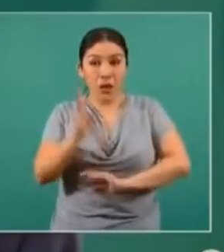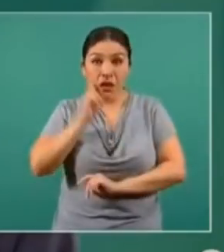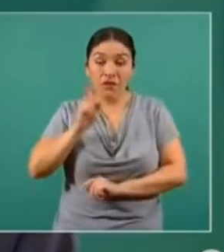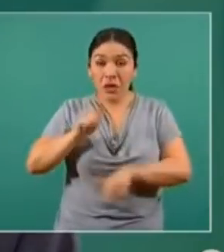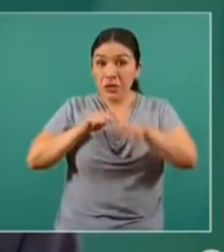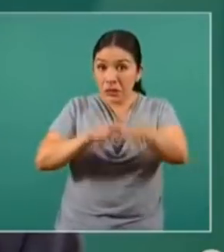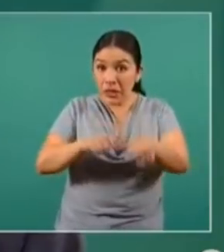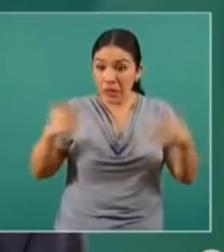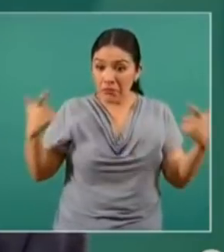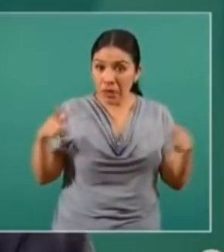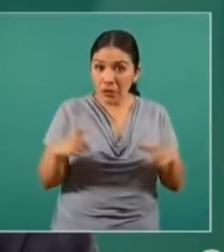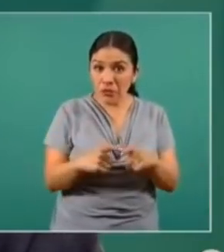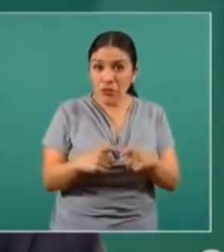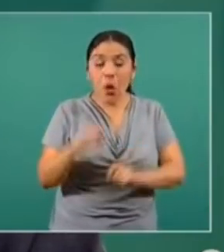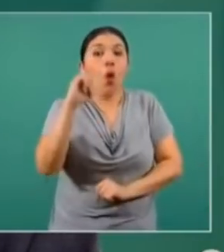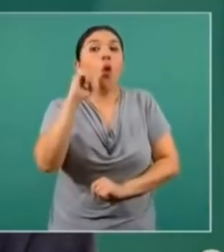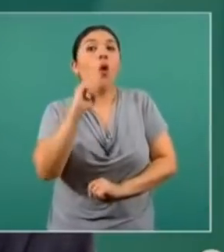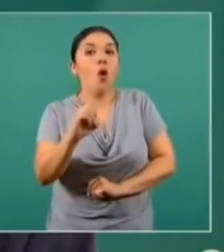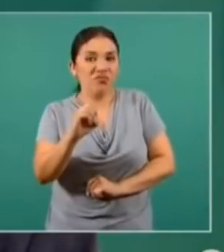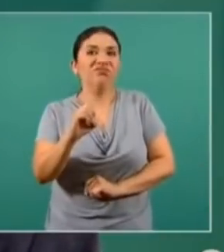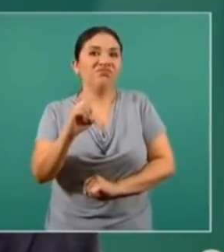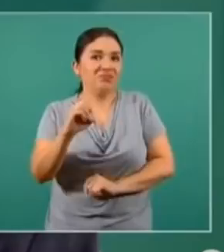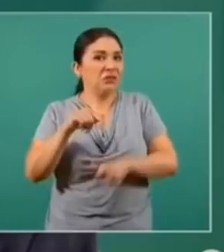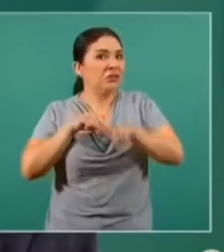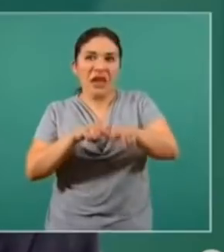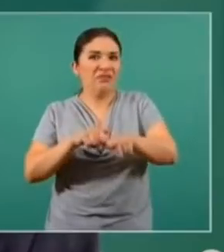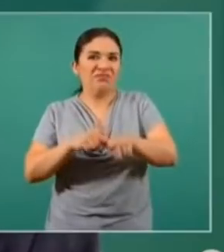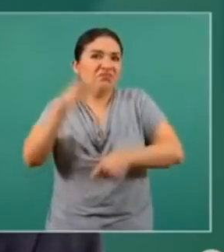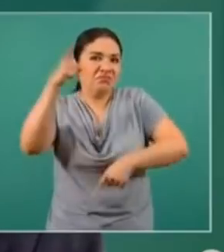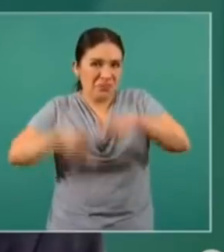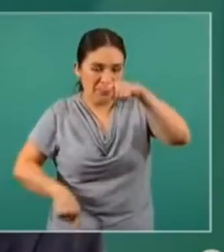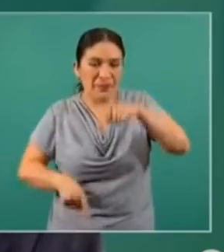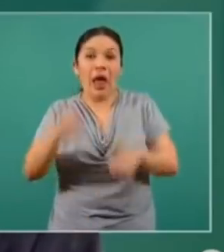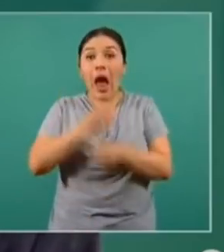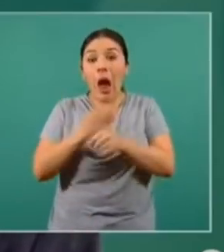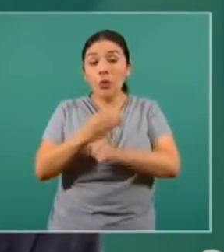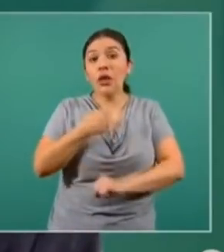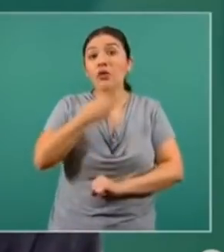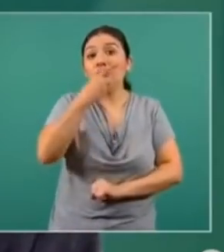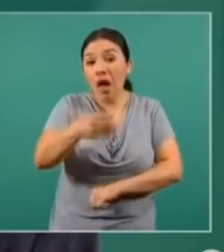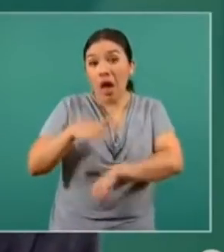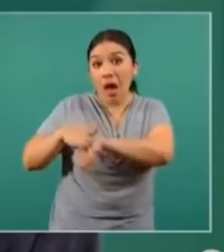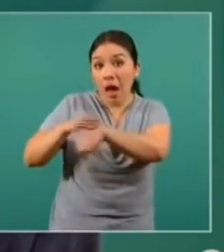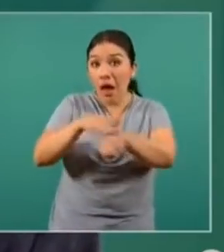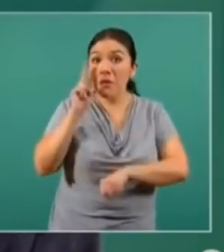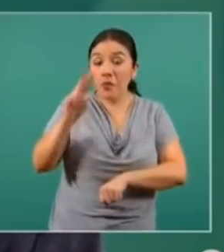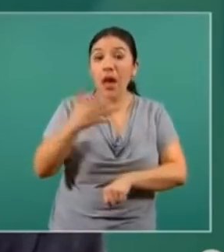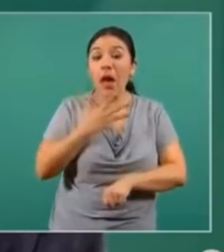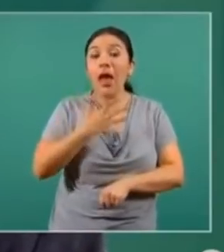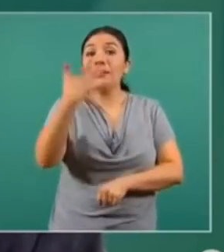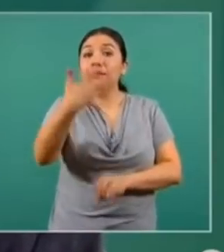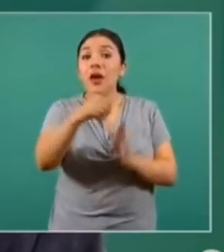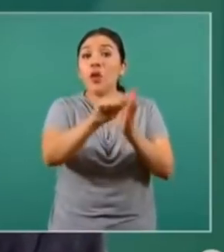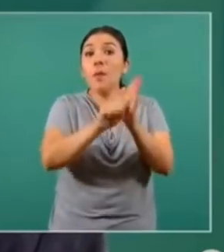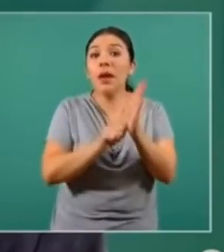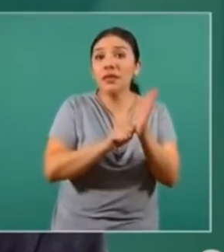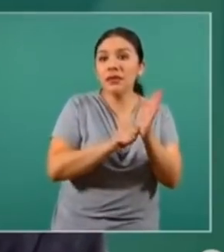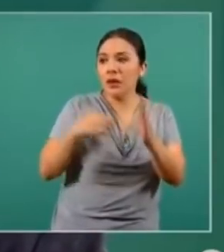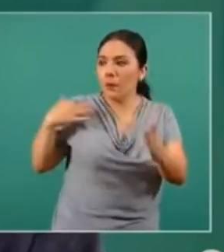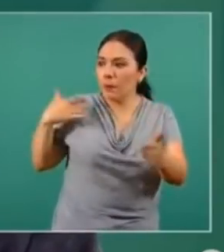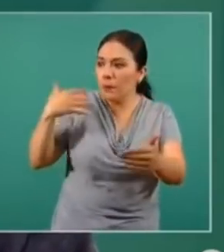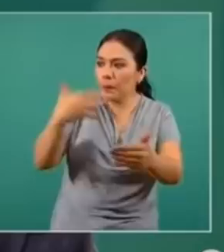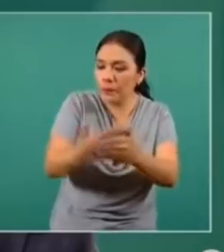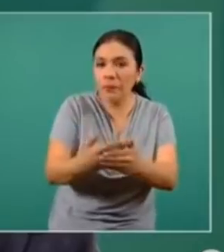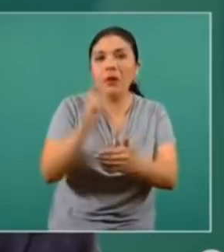el descenso o bien no continúa. Hasta el momento lo que podemos observar son 5 meses acumulados